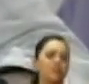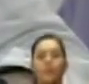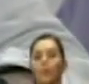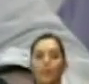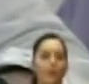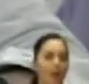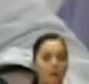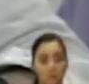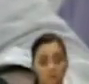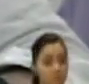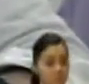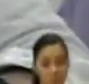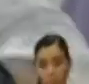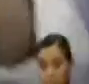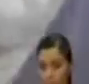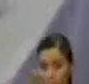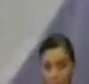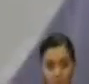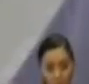un sistema